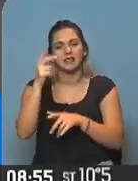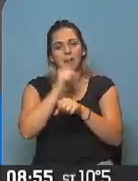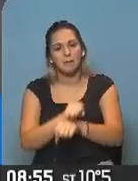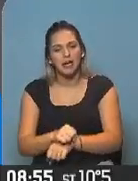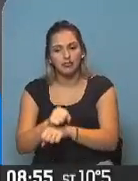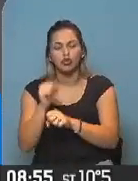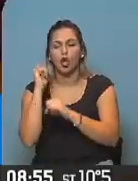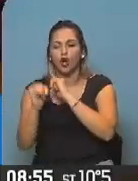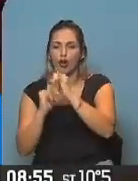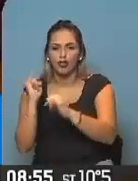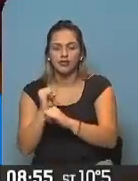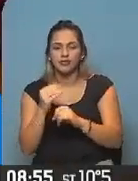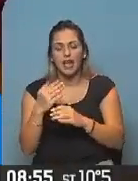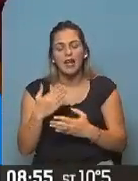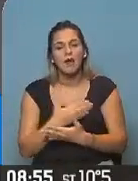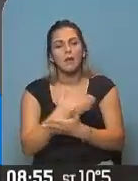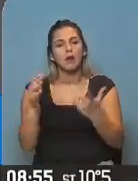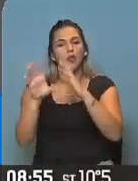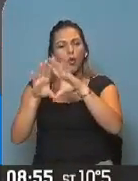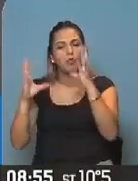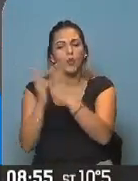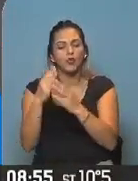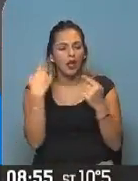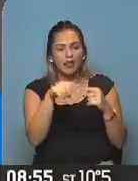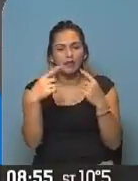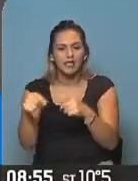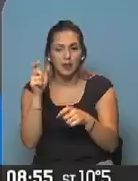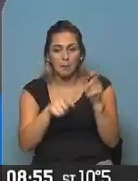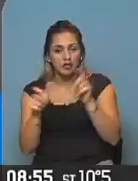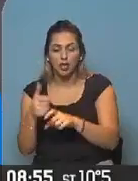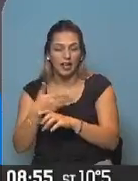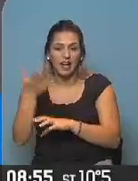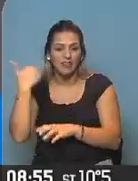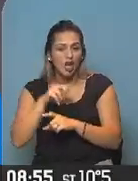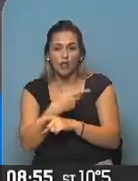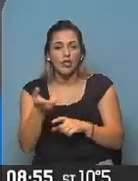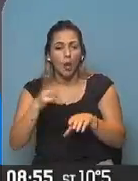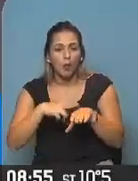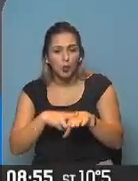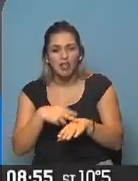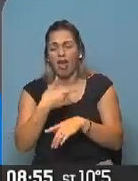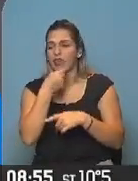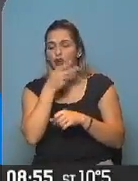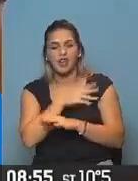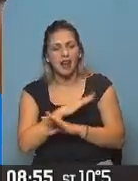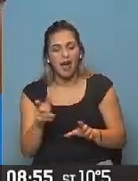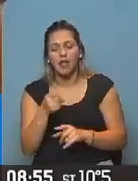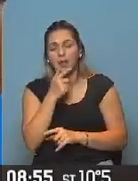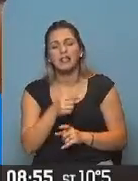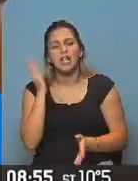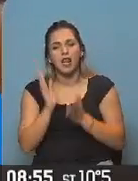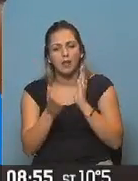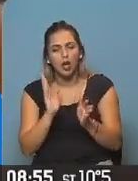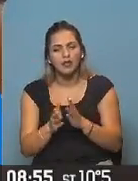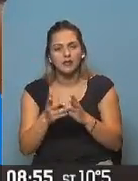siempre el mismo. Se les abre un mundo de posibilidades a gente a la cual tal vez no tuvo ninguna o tuvo muy pocas, y donde parece que la violencia